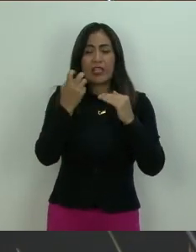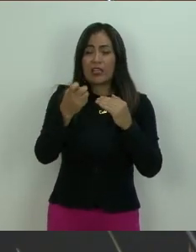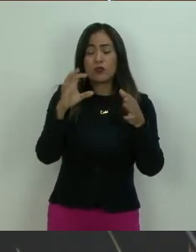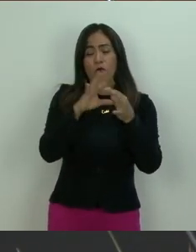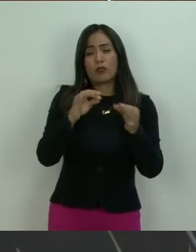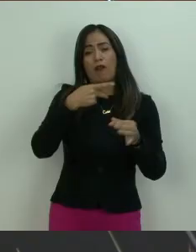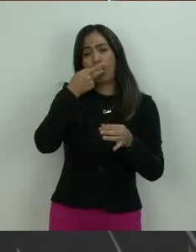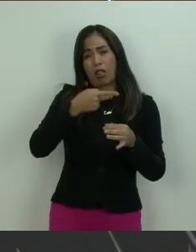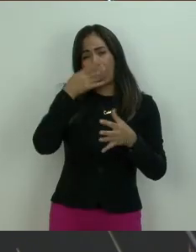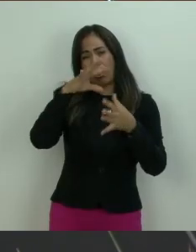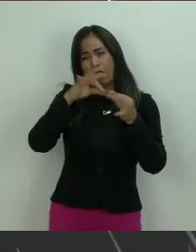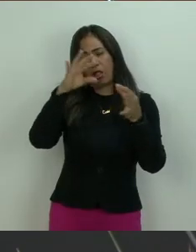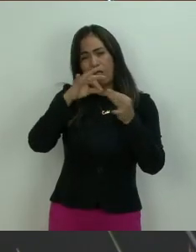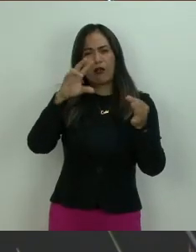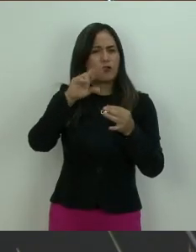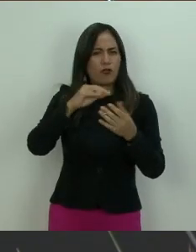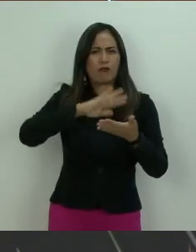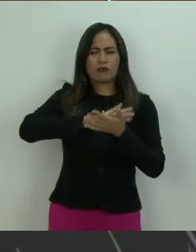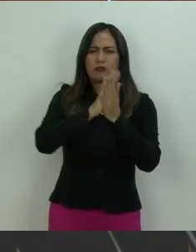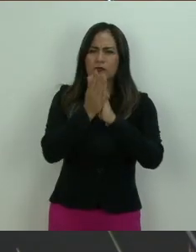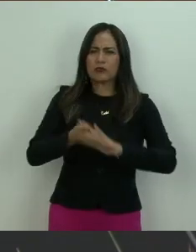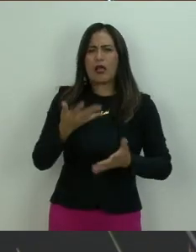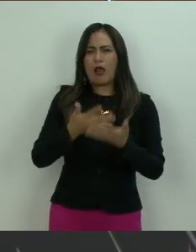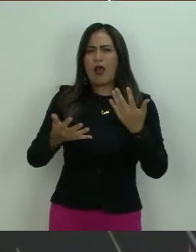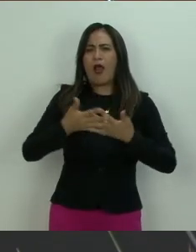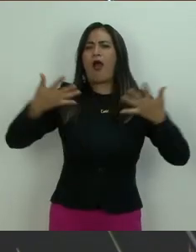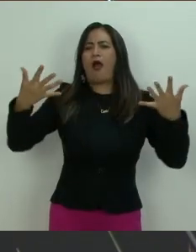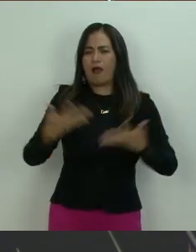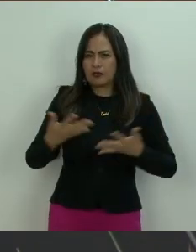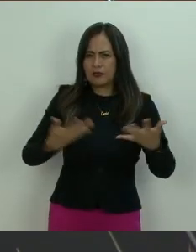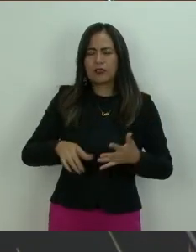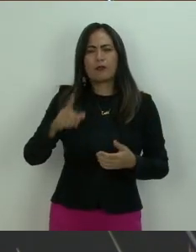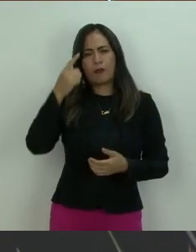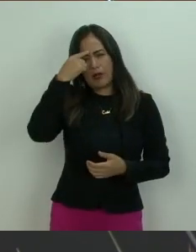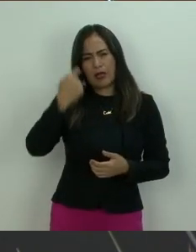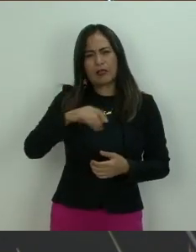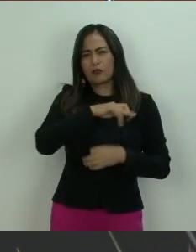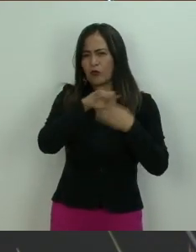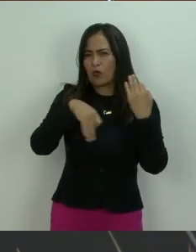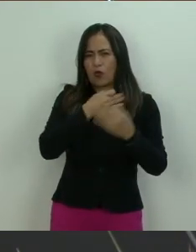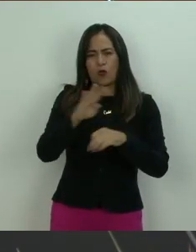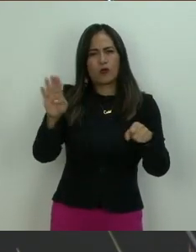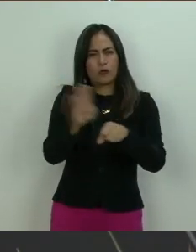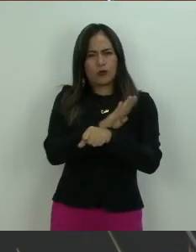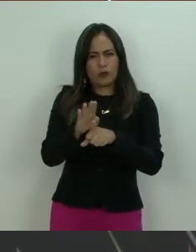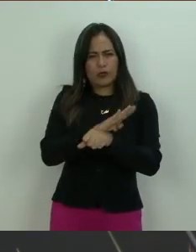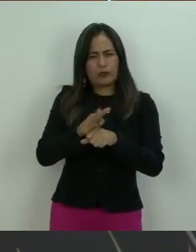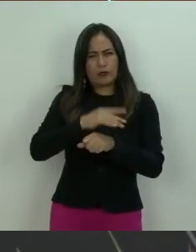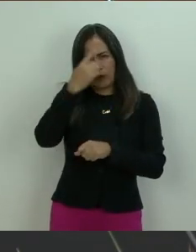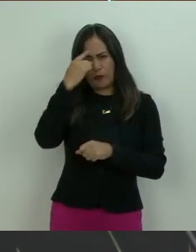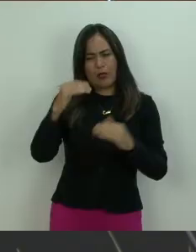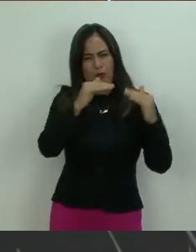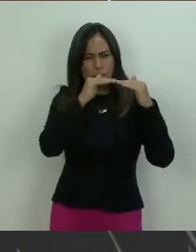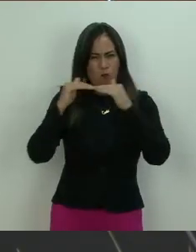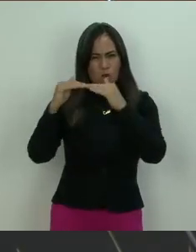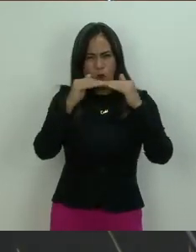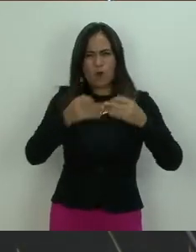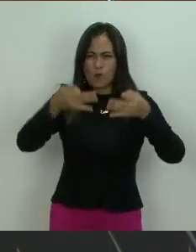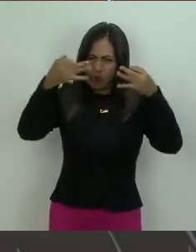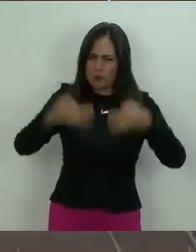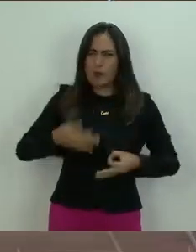y tener una materialización en la vida cotidiana, en el bienestar de todas y todos, en la construcción de una dignidad social. Muchas gracias.